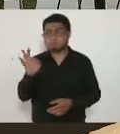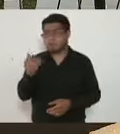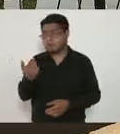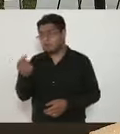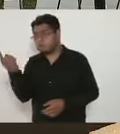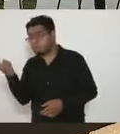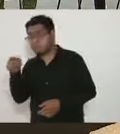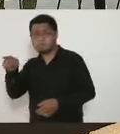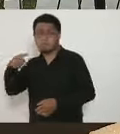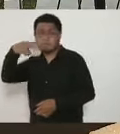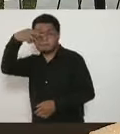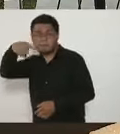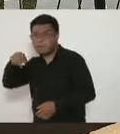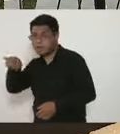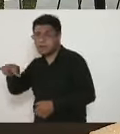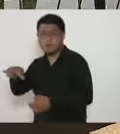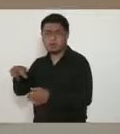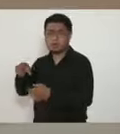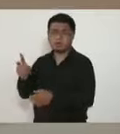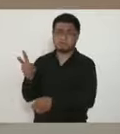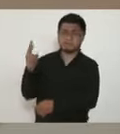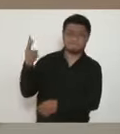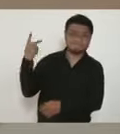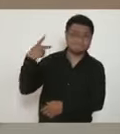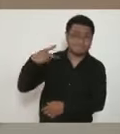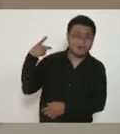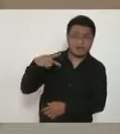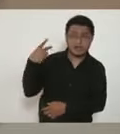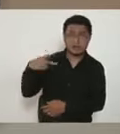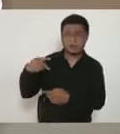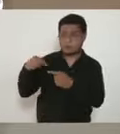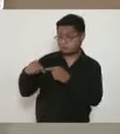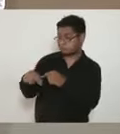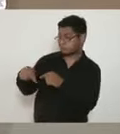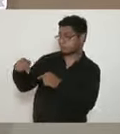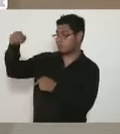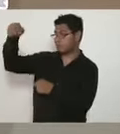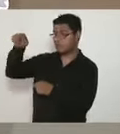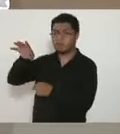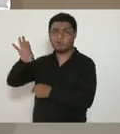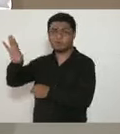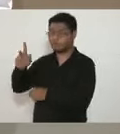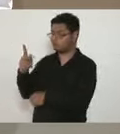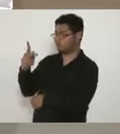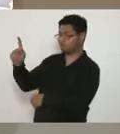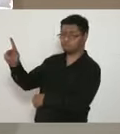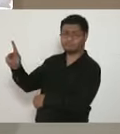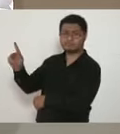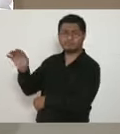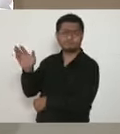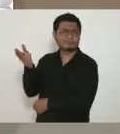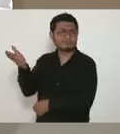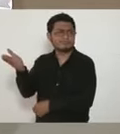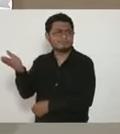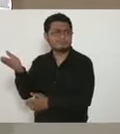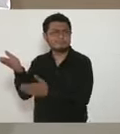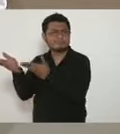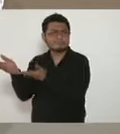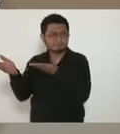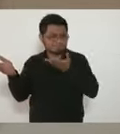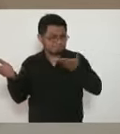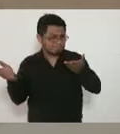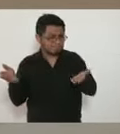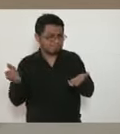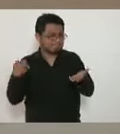México de Veracruz hacia el norte y el ferrocarril